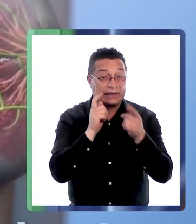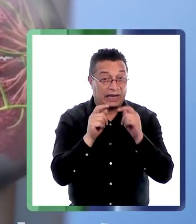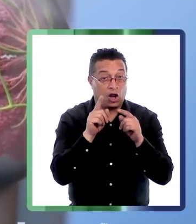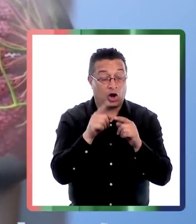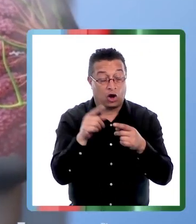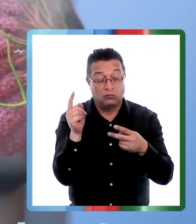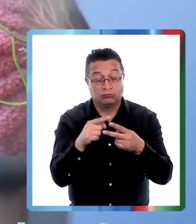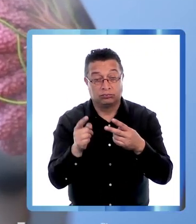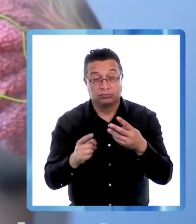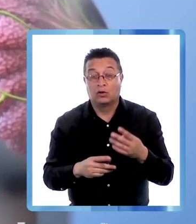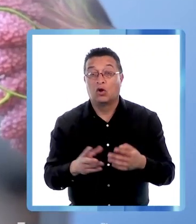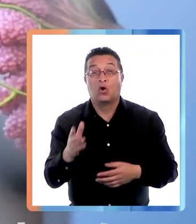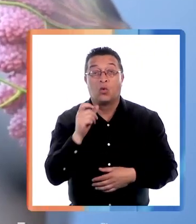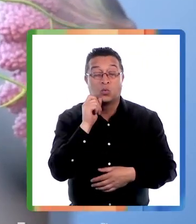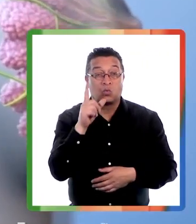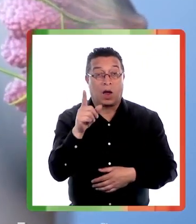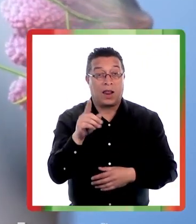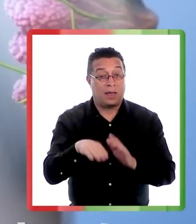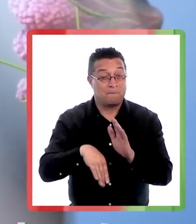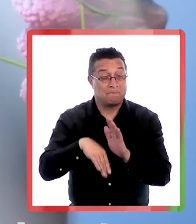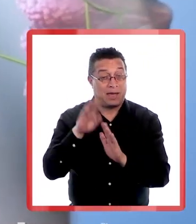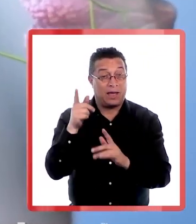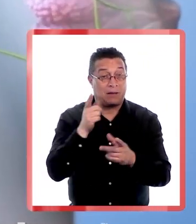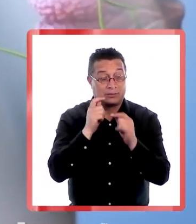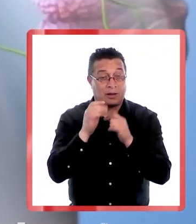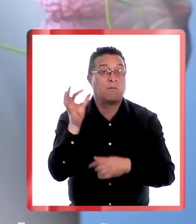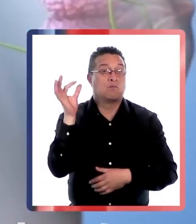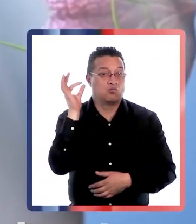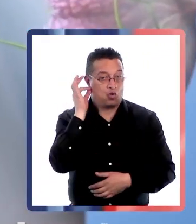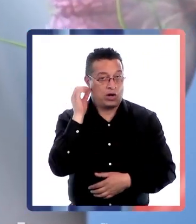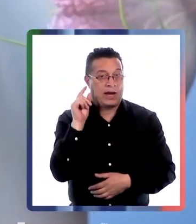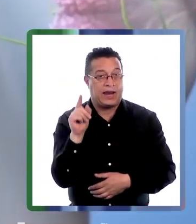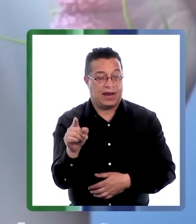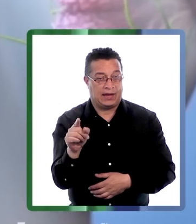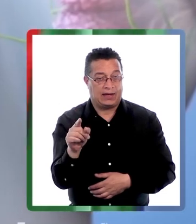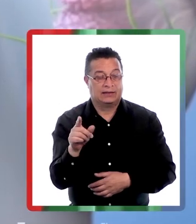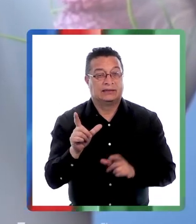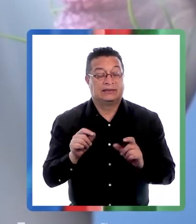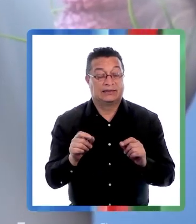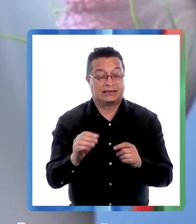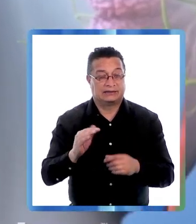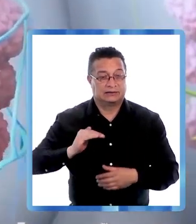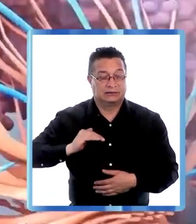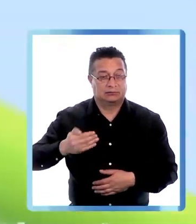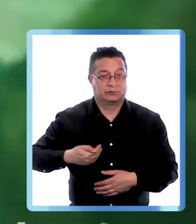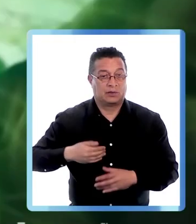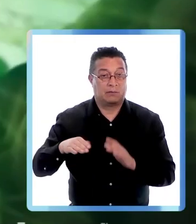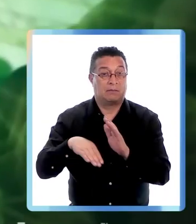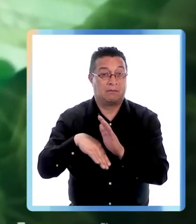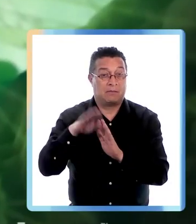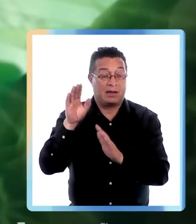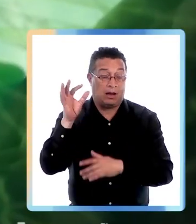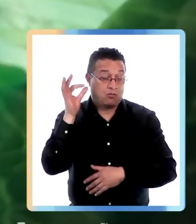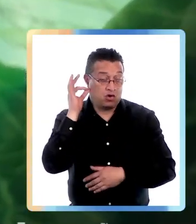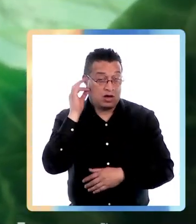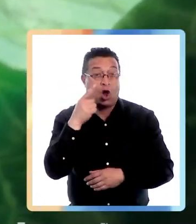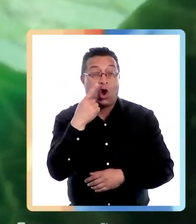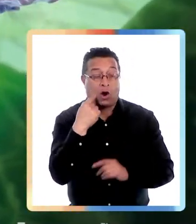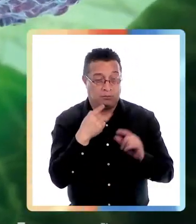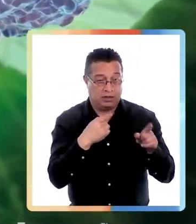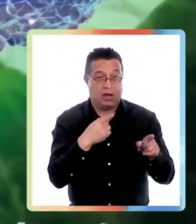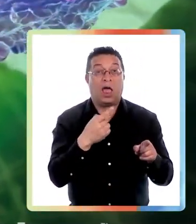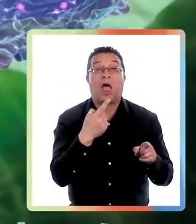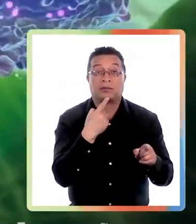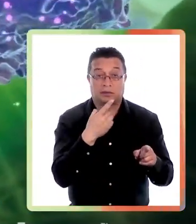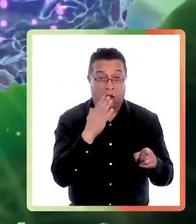riesgo, bueno, el principal factor de riesgo es ser mujer. El cáncer de mama es como 100 veces más frecuente en las mujeres que en los